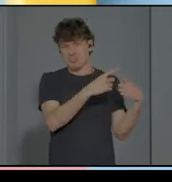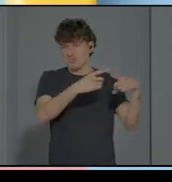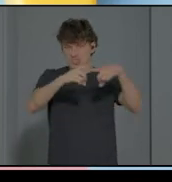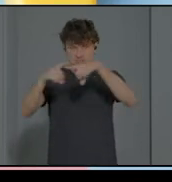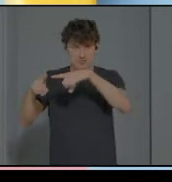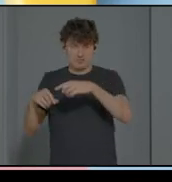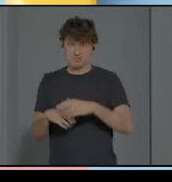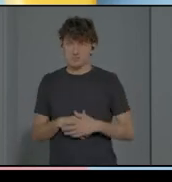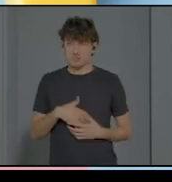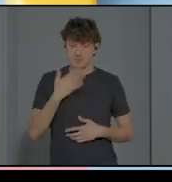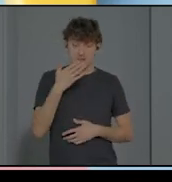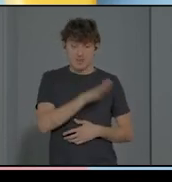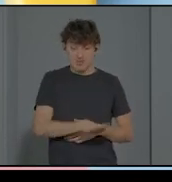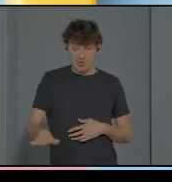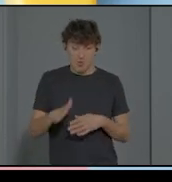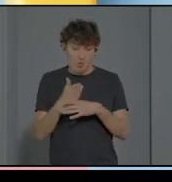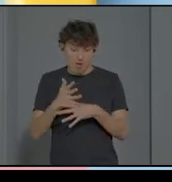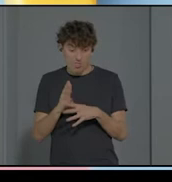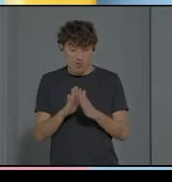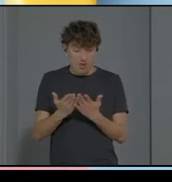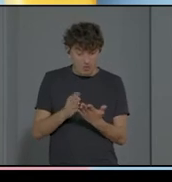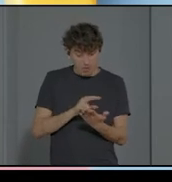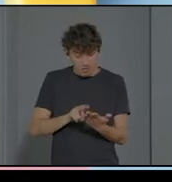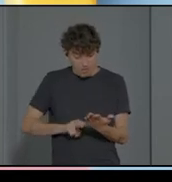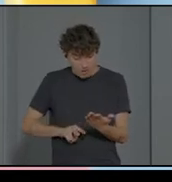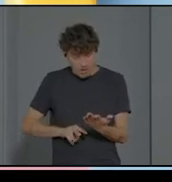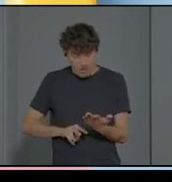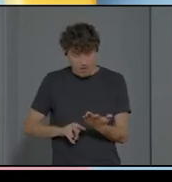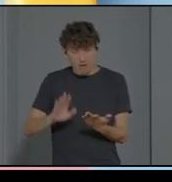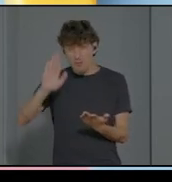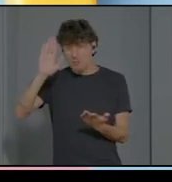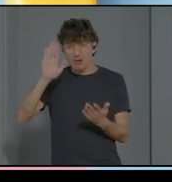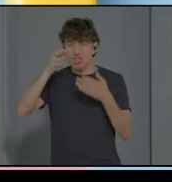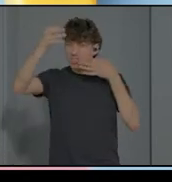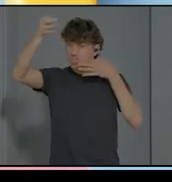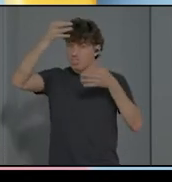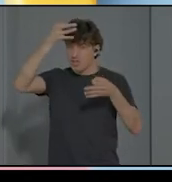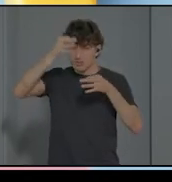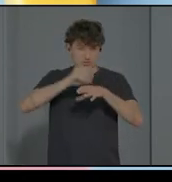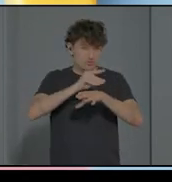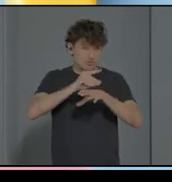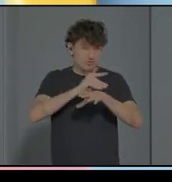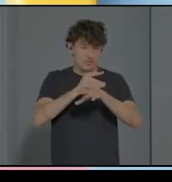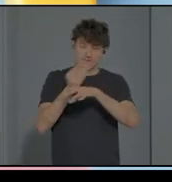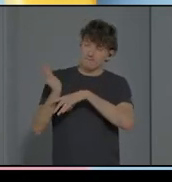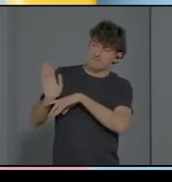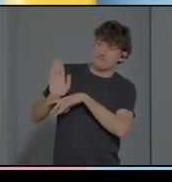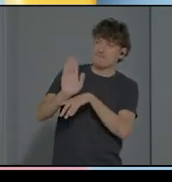unos libros, pero los datos que os quiero presentar esta mañana atañen a una condición específica cuando